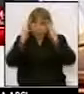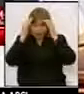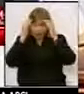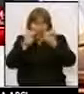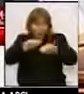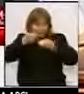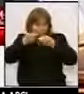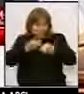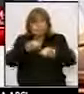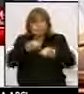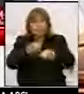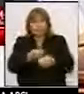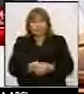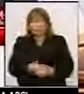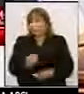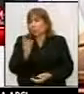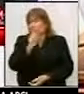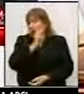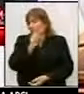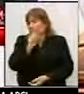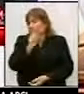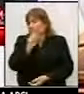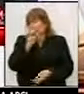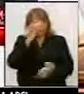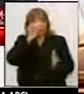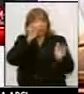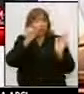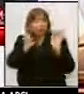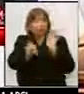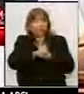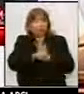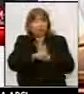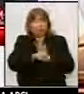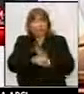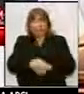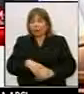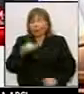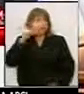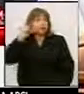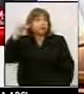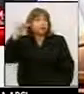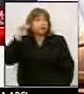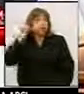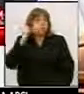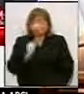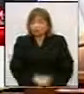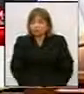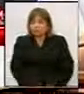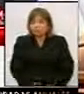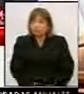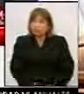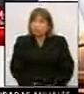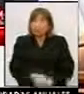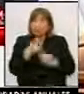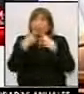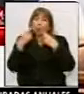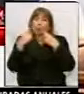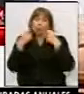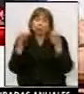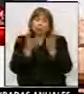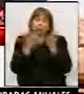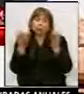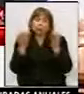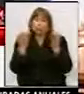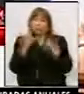lucha. No es posible, por ejemplo, el día de ayer se publicó